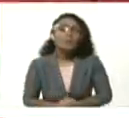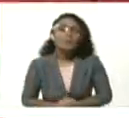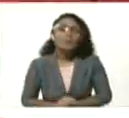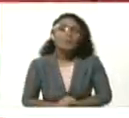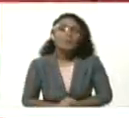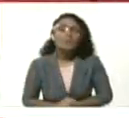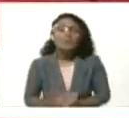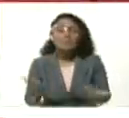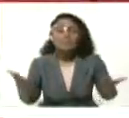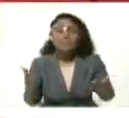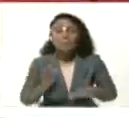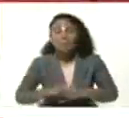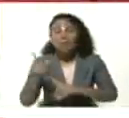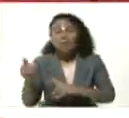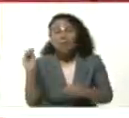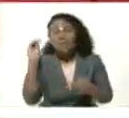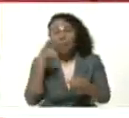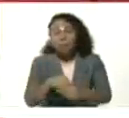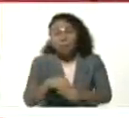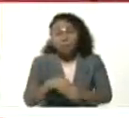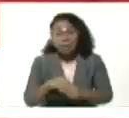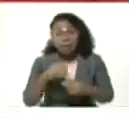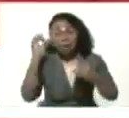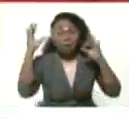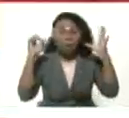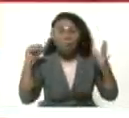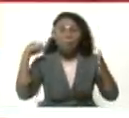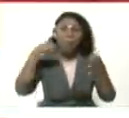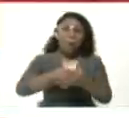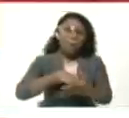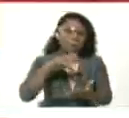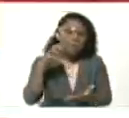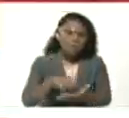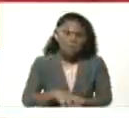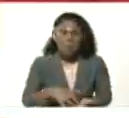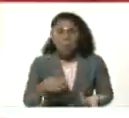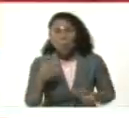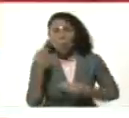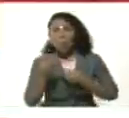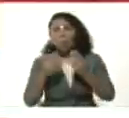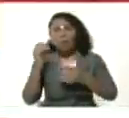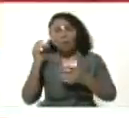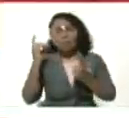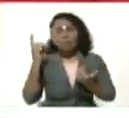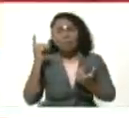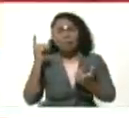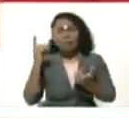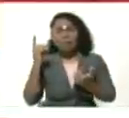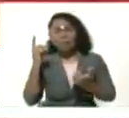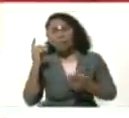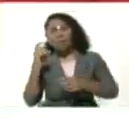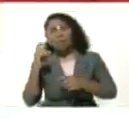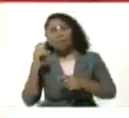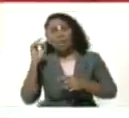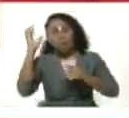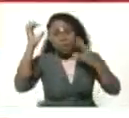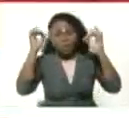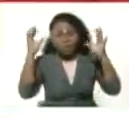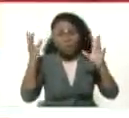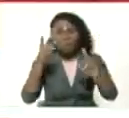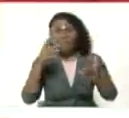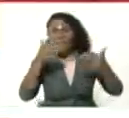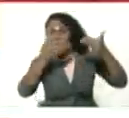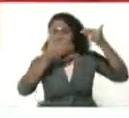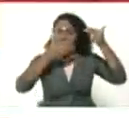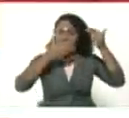¿Eh? Porque después se meten en aventuras de golpes de Estado, de, ¿cómo se llama esto?, de magnicidio, de